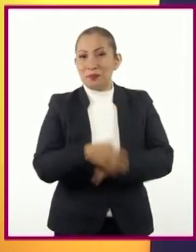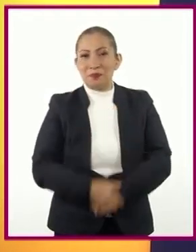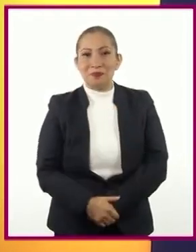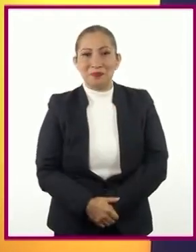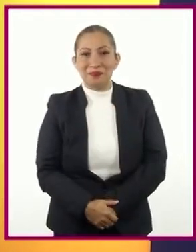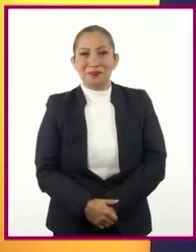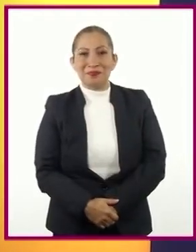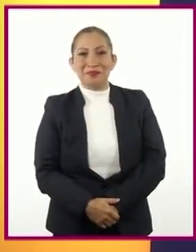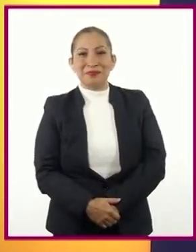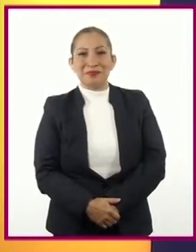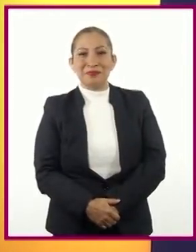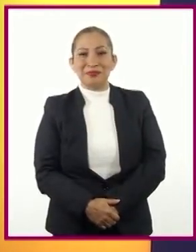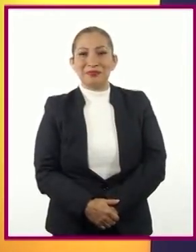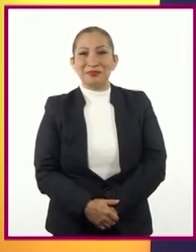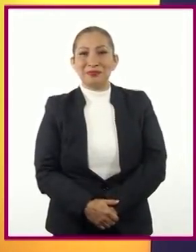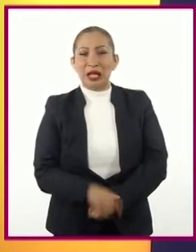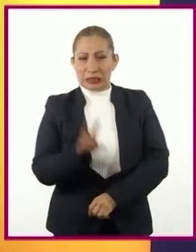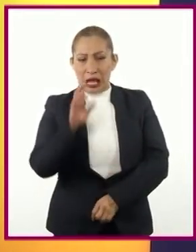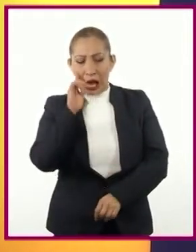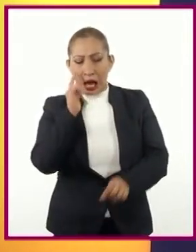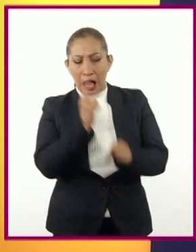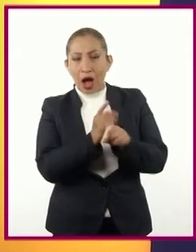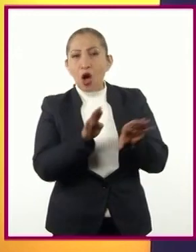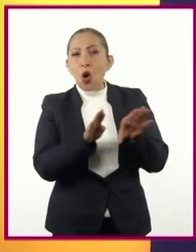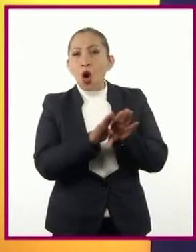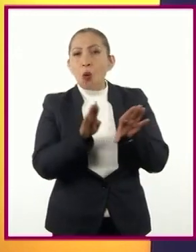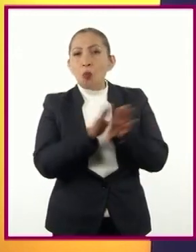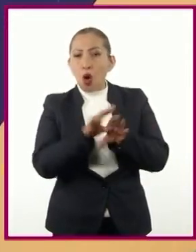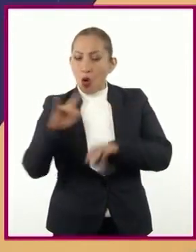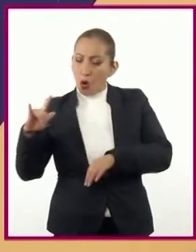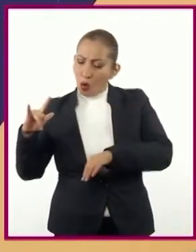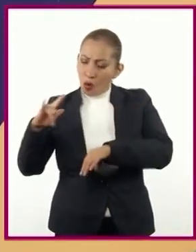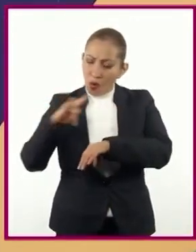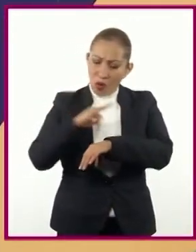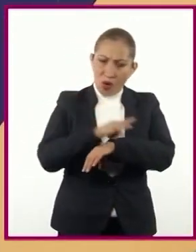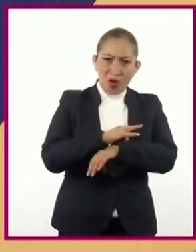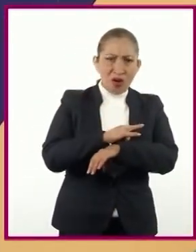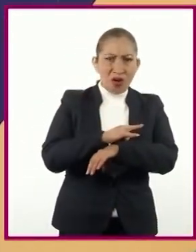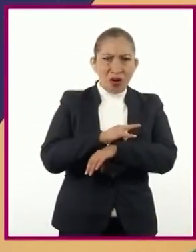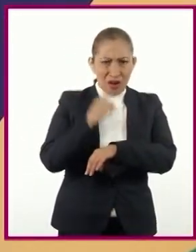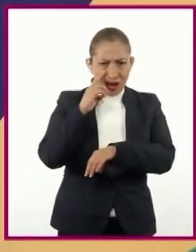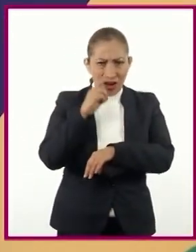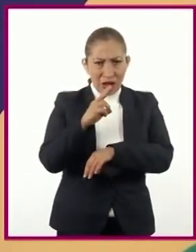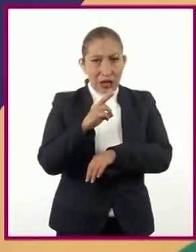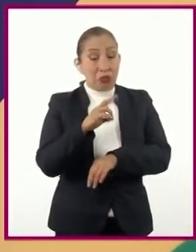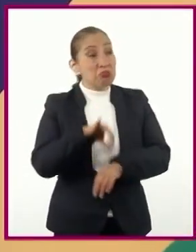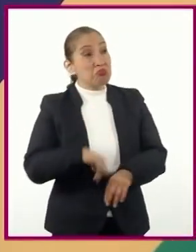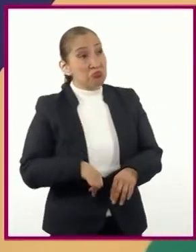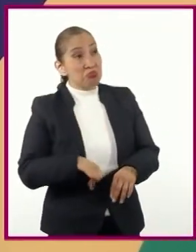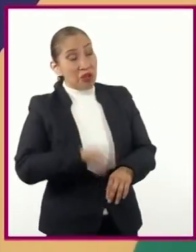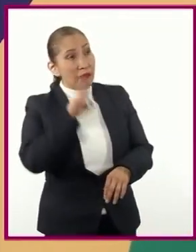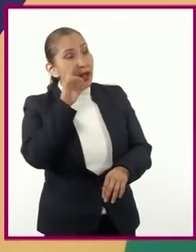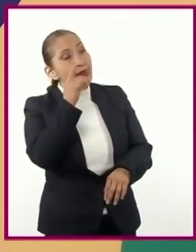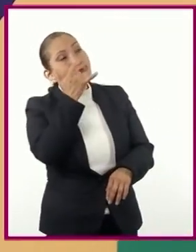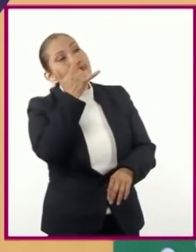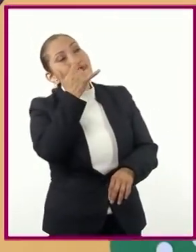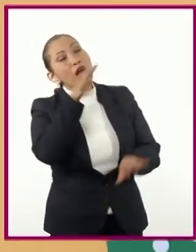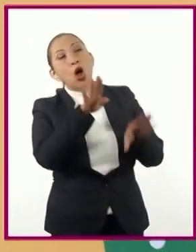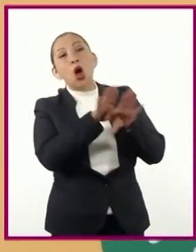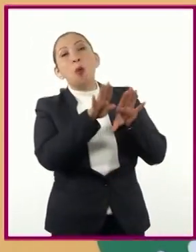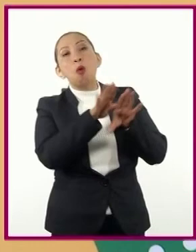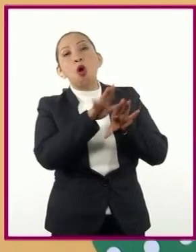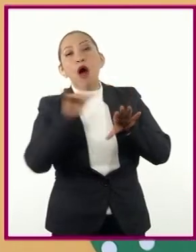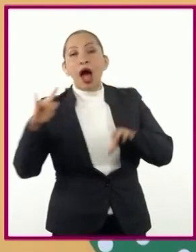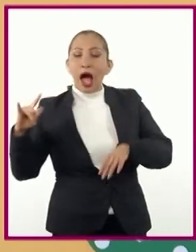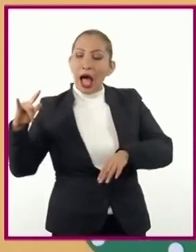conocimiento. ¿Han observado cómo aterriza un avión? Maestra, es interesante observar el aterrizaje de un